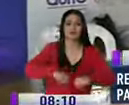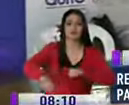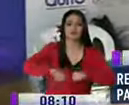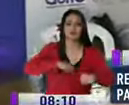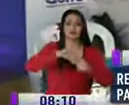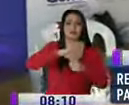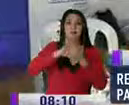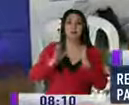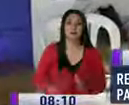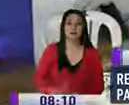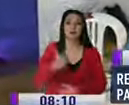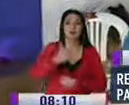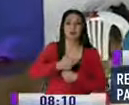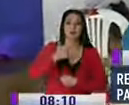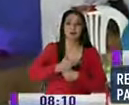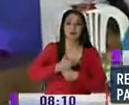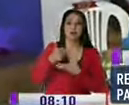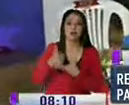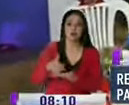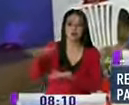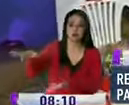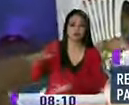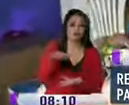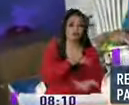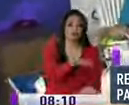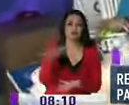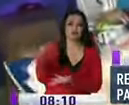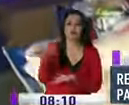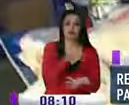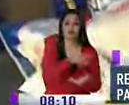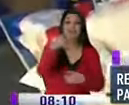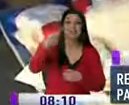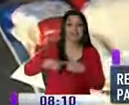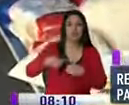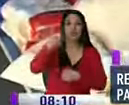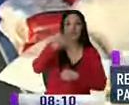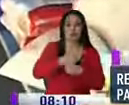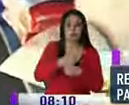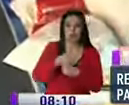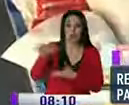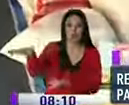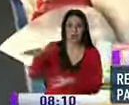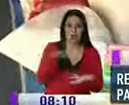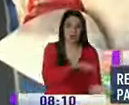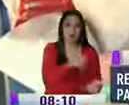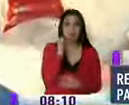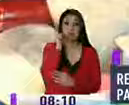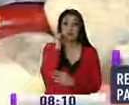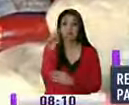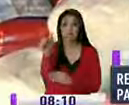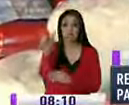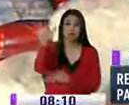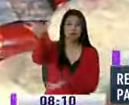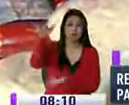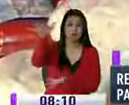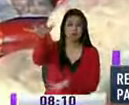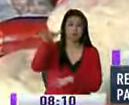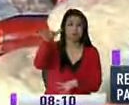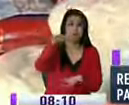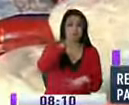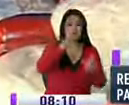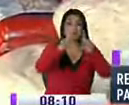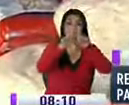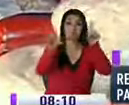Embajada de Guatemala la recepción de ayuda desde Quito y bueno, desde el día de mañana se va a centralizar todas las donaciones aquí en la empresa